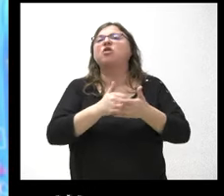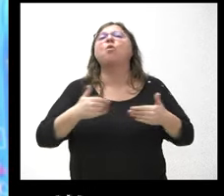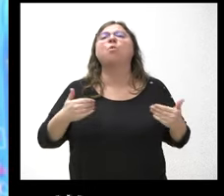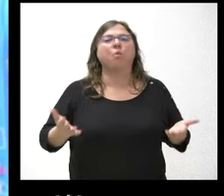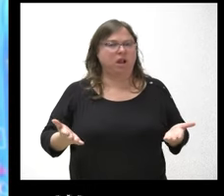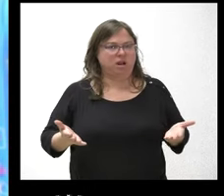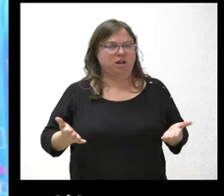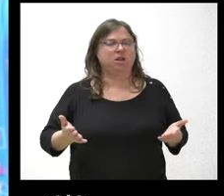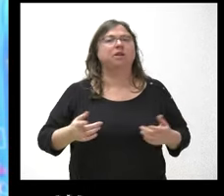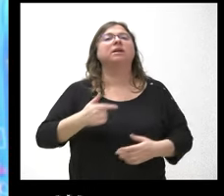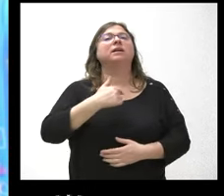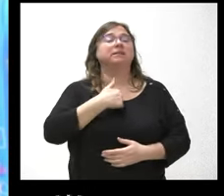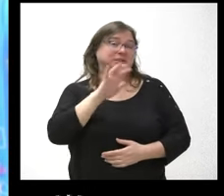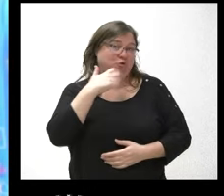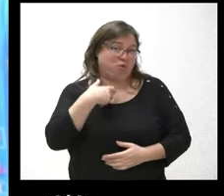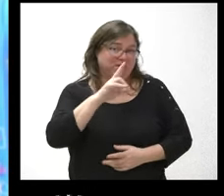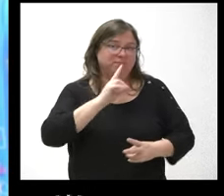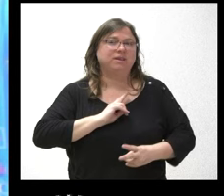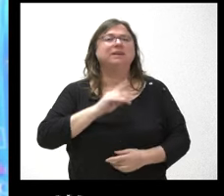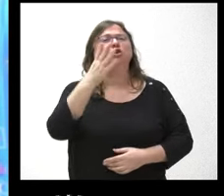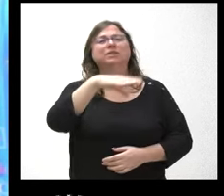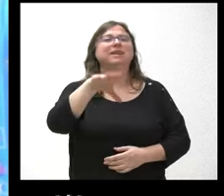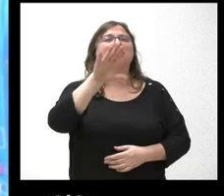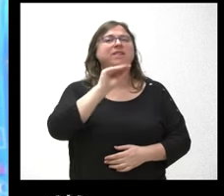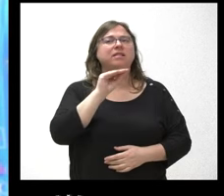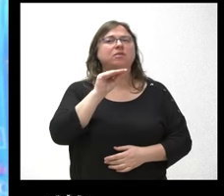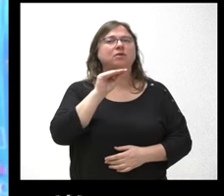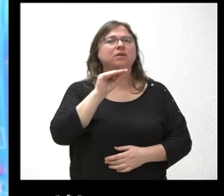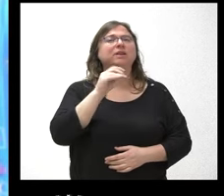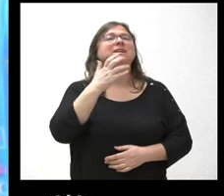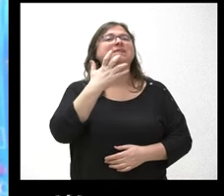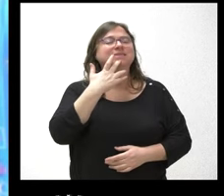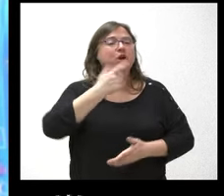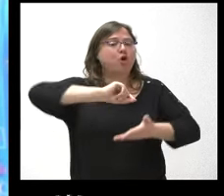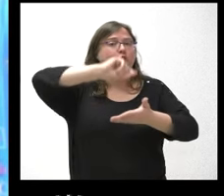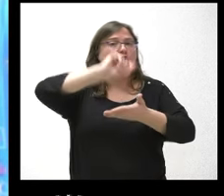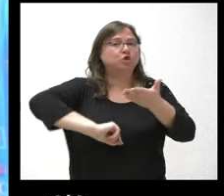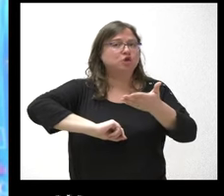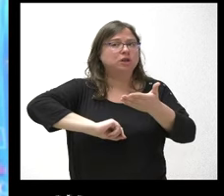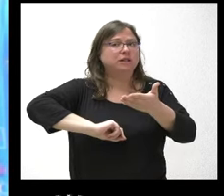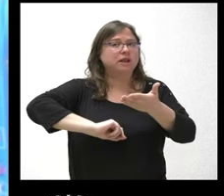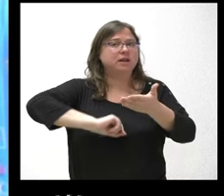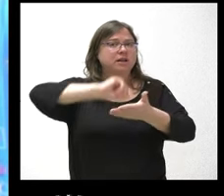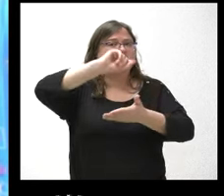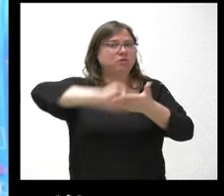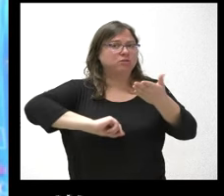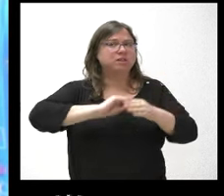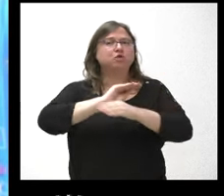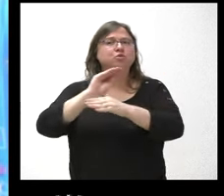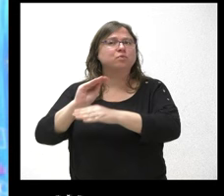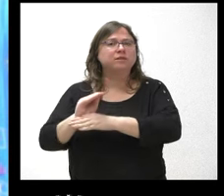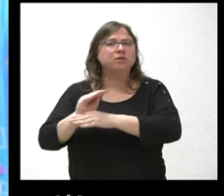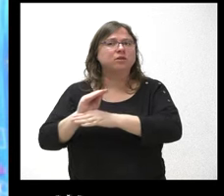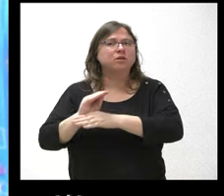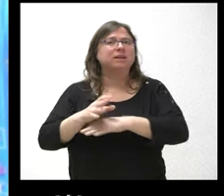parte, he querido entender entonces de su respuesta, consejero, que quien contrata el reparto de esta subvención, en todo